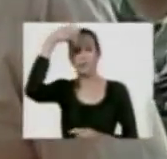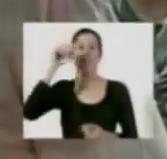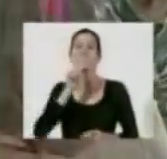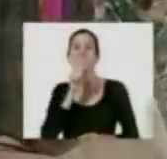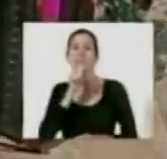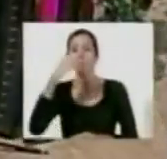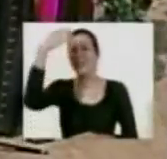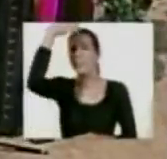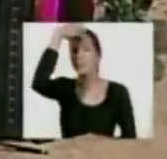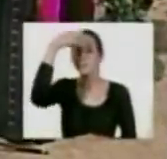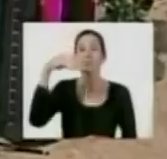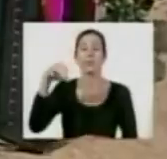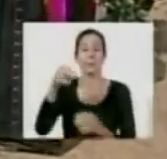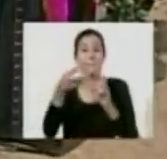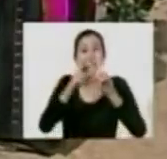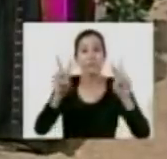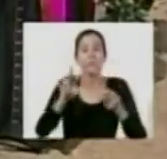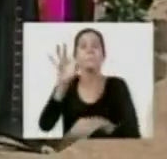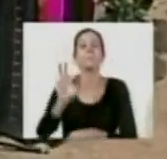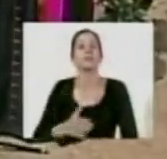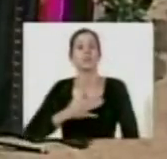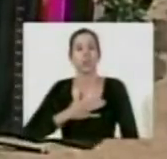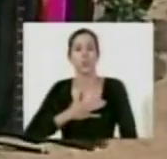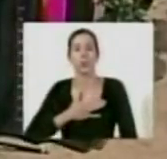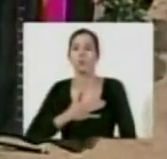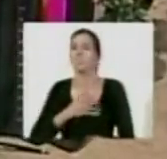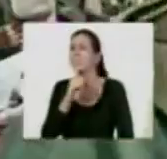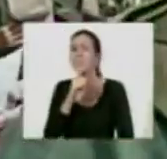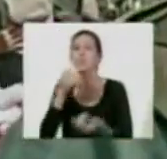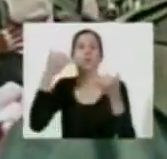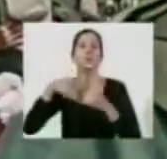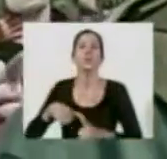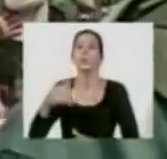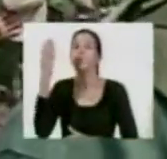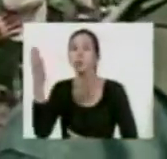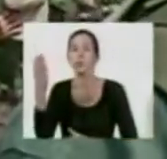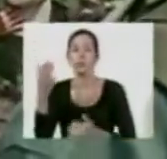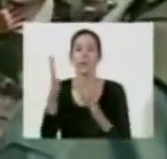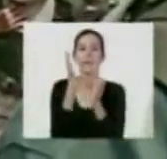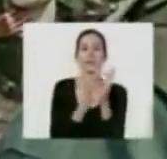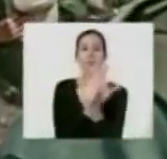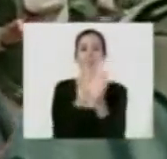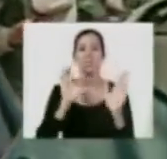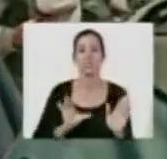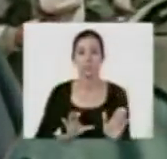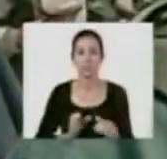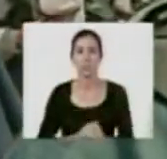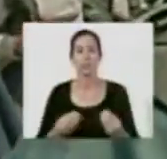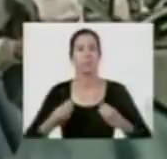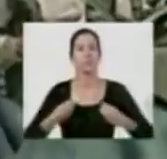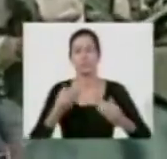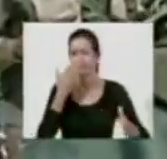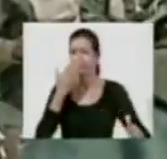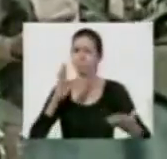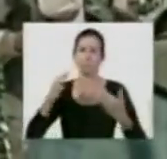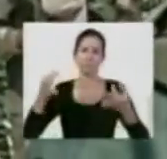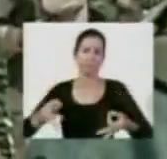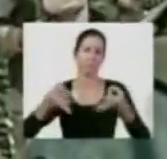y pastor de nuestras vidas, tu amado Hijo, nuestro Señor Jesucristo, que vive y reina por los siglos de los